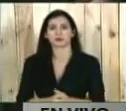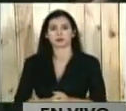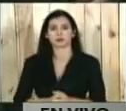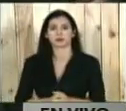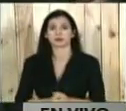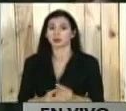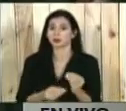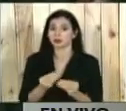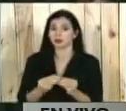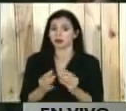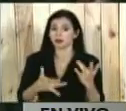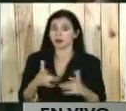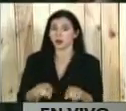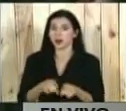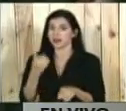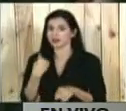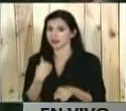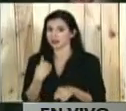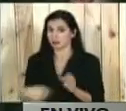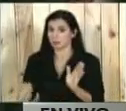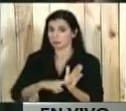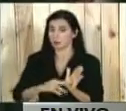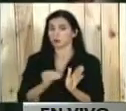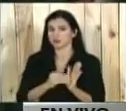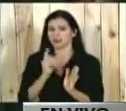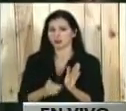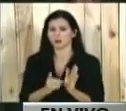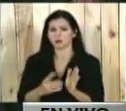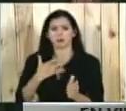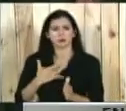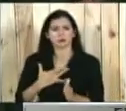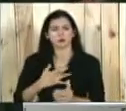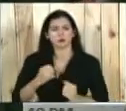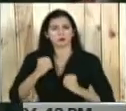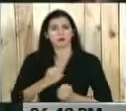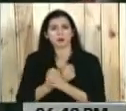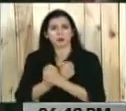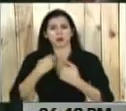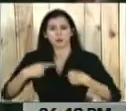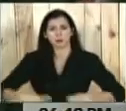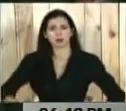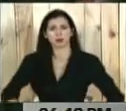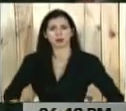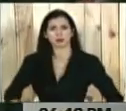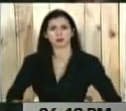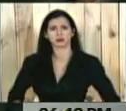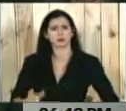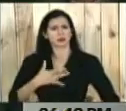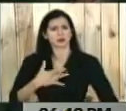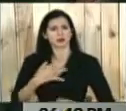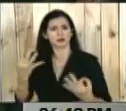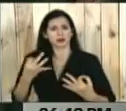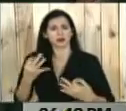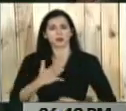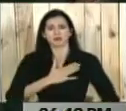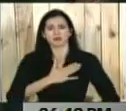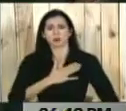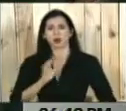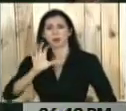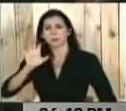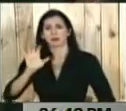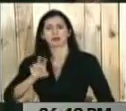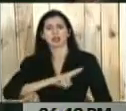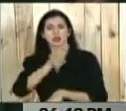vamos a hacer una actividad como la de ayer, tenemos que hacerla con profundo sentido humano. Con profundo sentimiento patriótico,